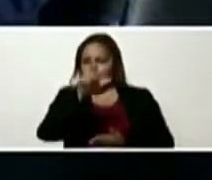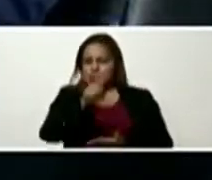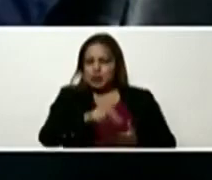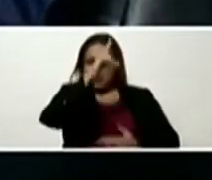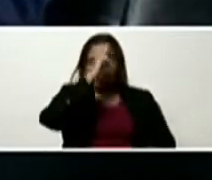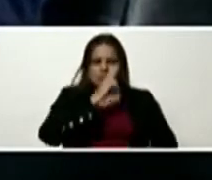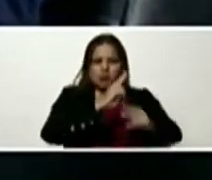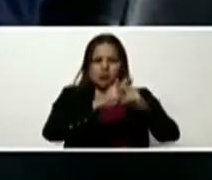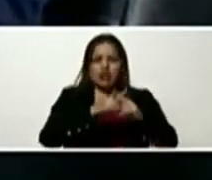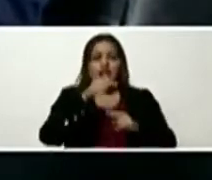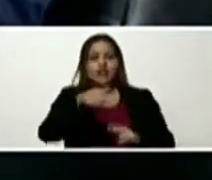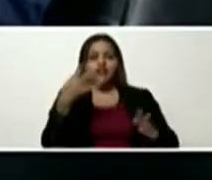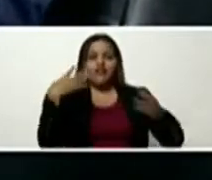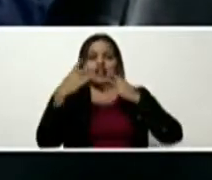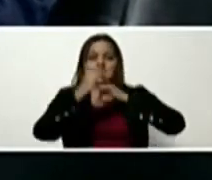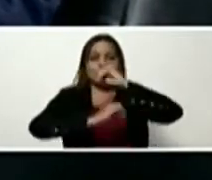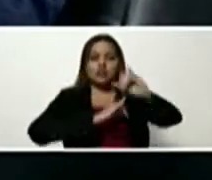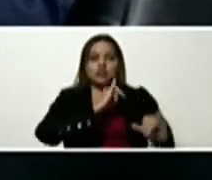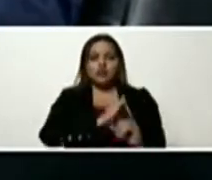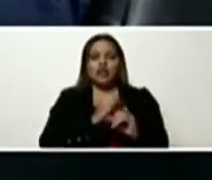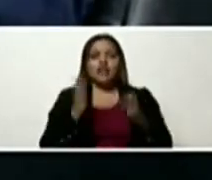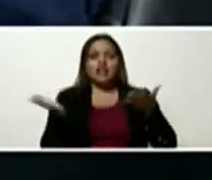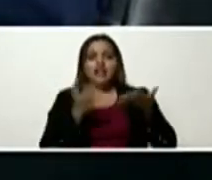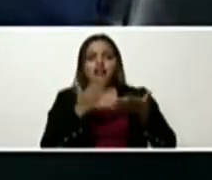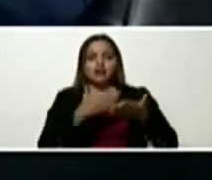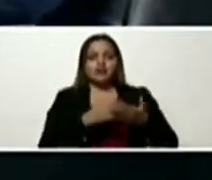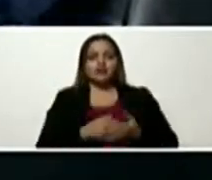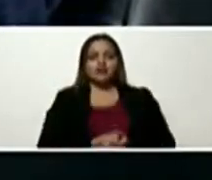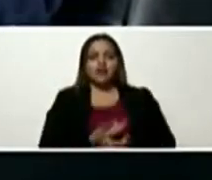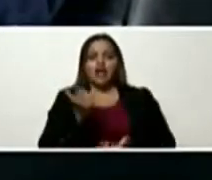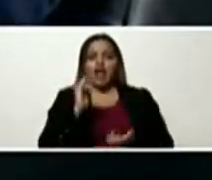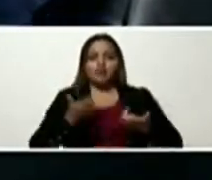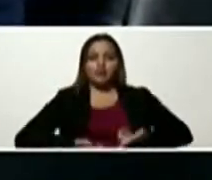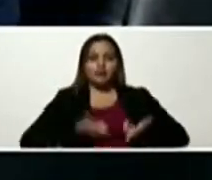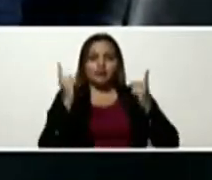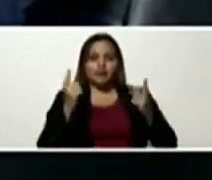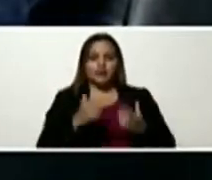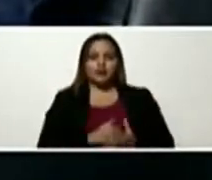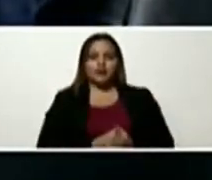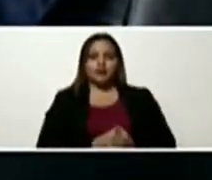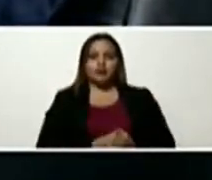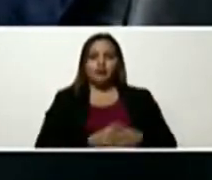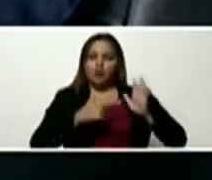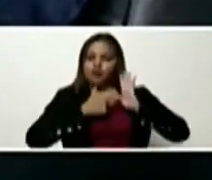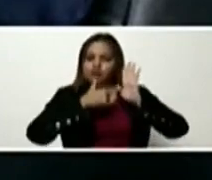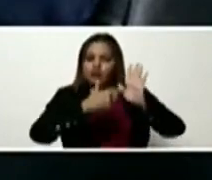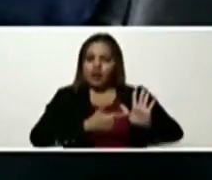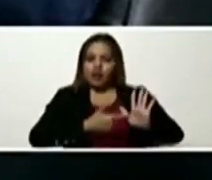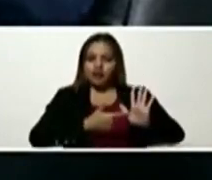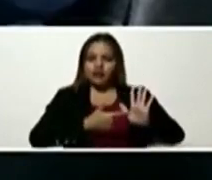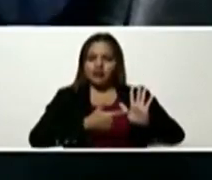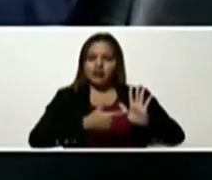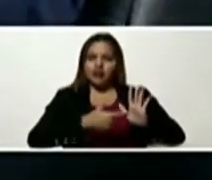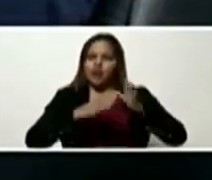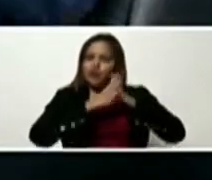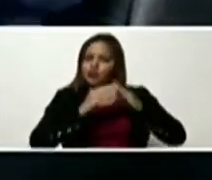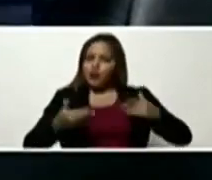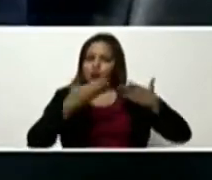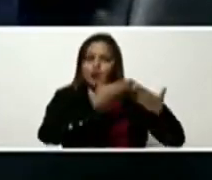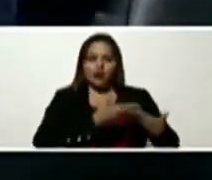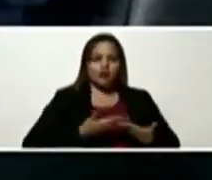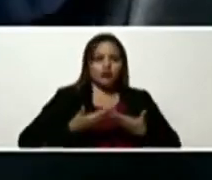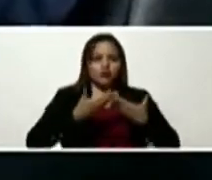esta Feria Internacional del Libro que va a permitir mostrar todos sus